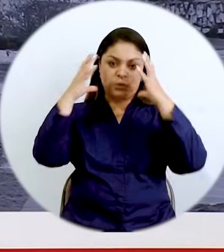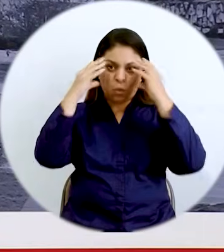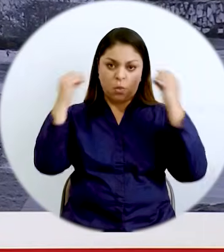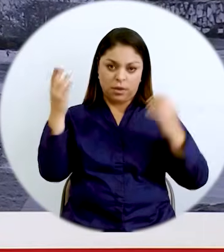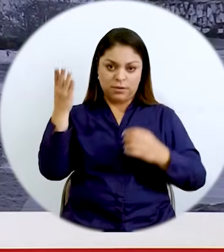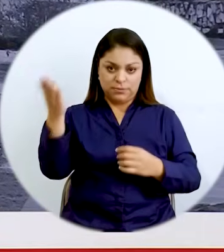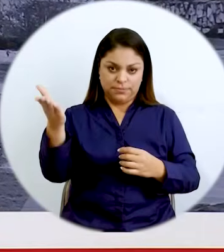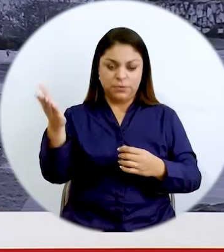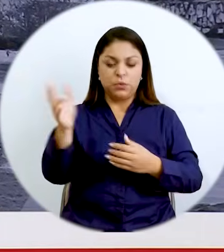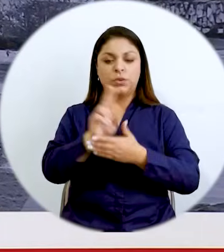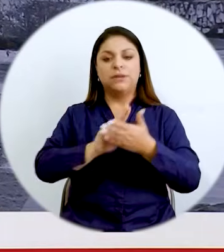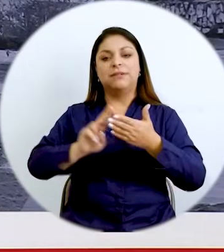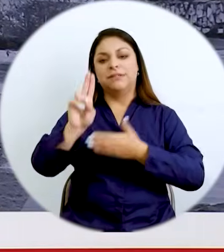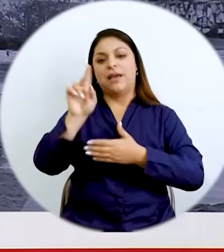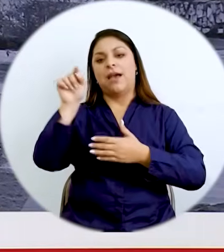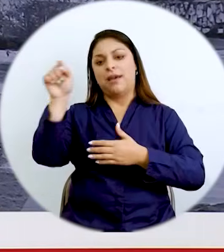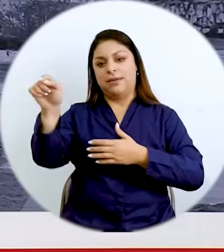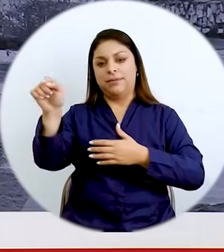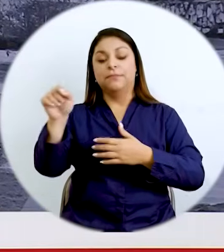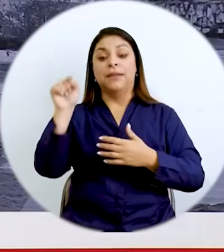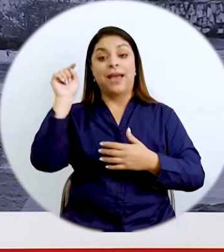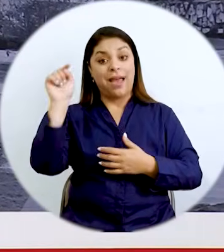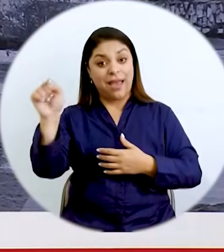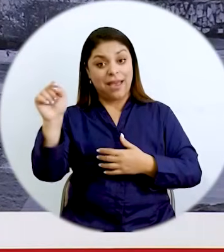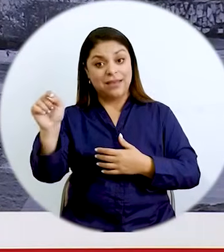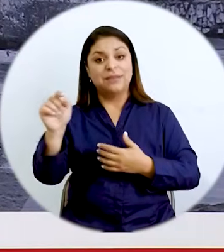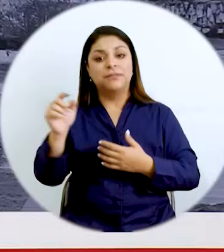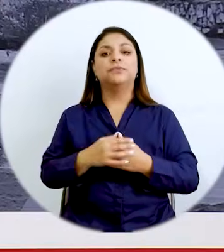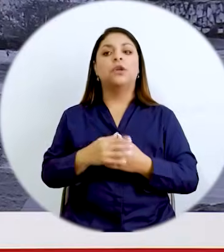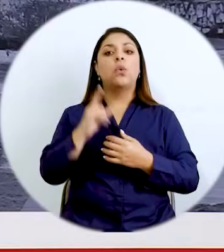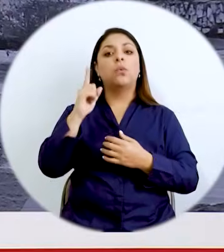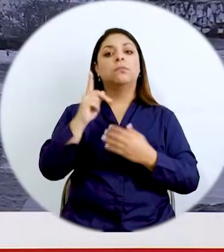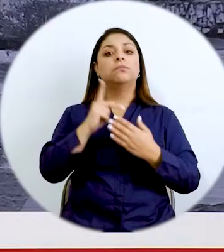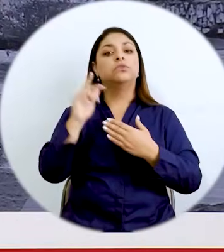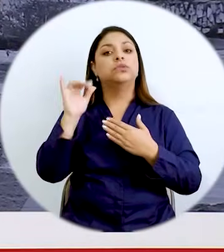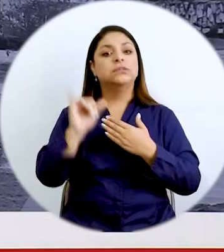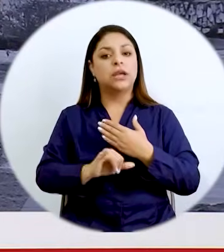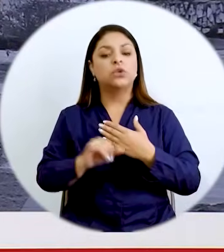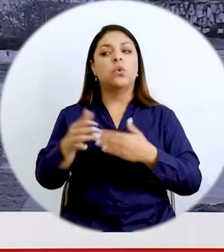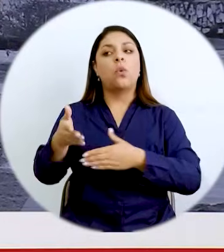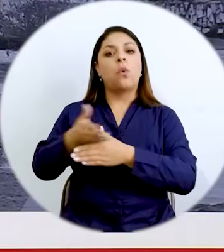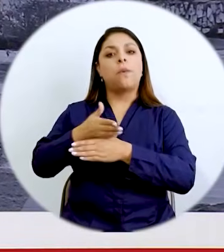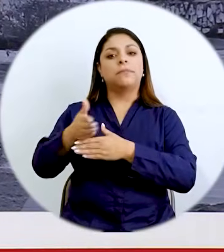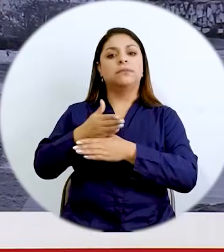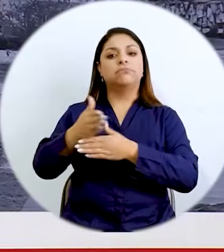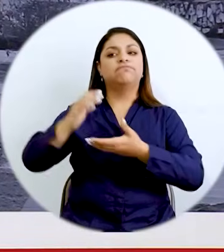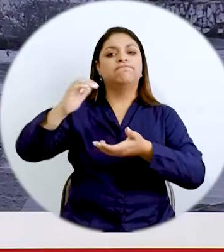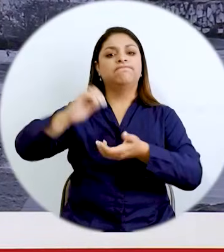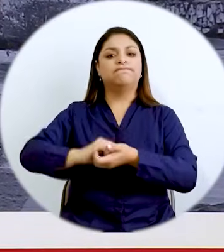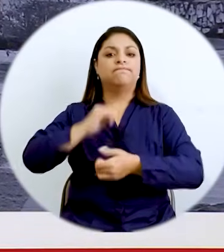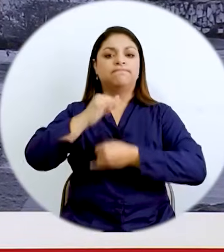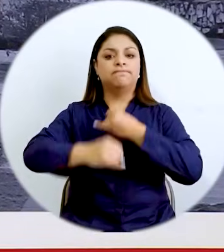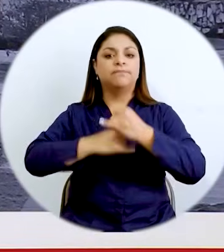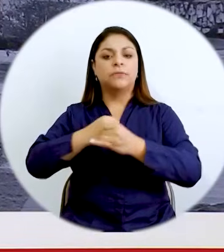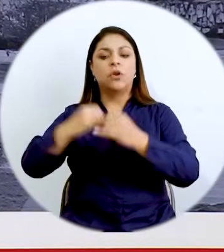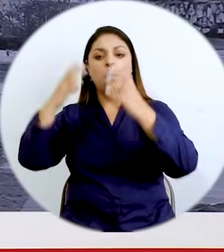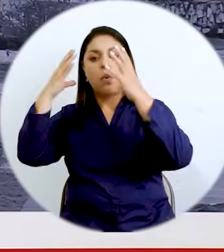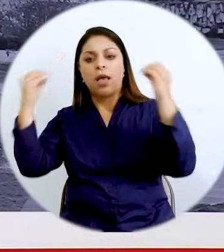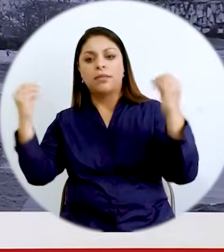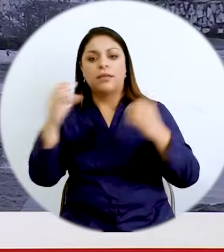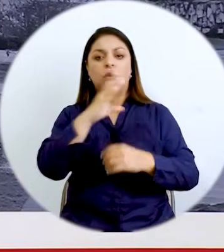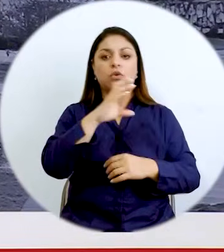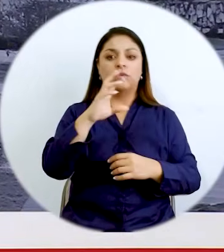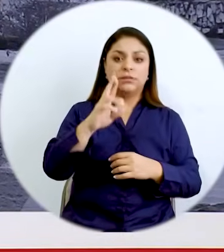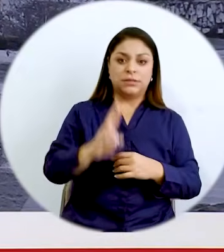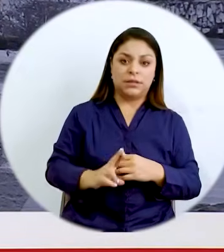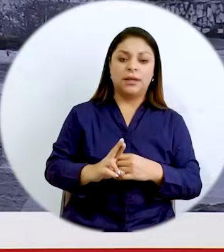la Universidad de Utrecht. Y de ahí digamos, mediante un proyecto de cooperación internacional entre Holanda y